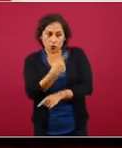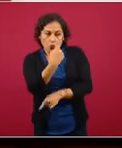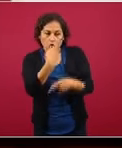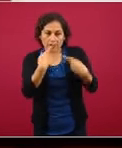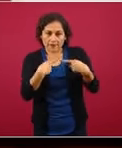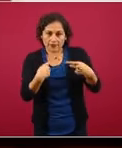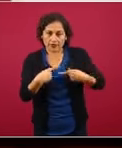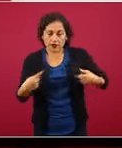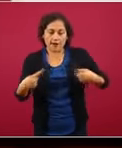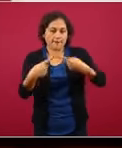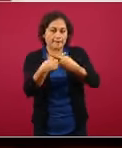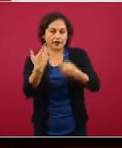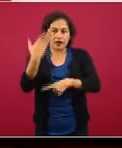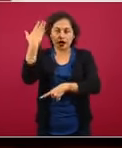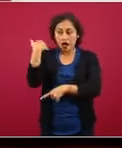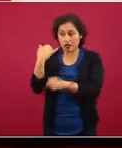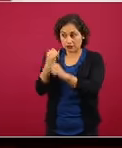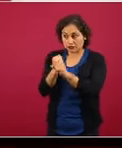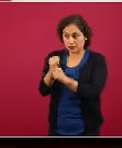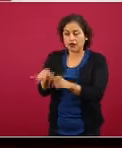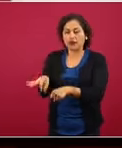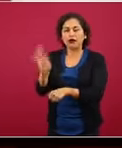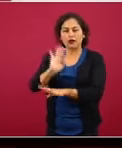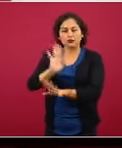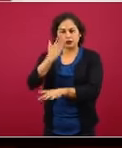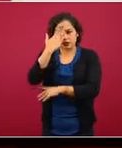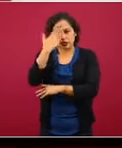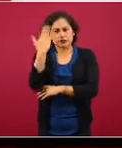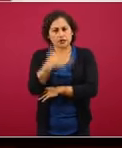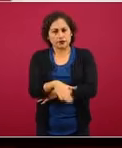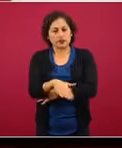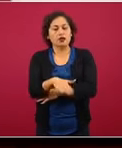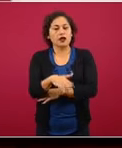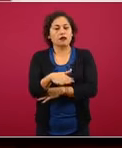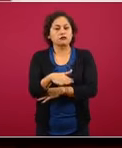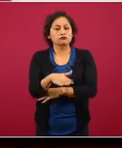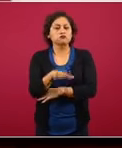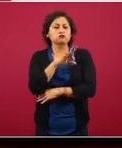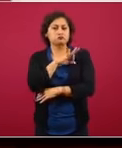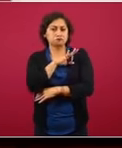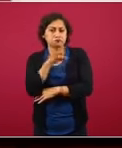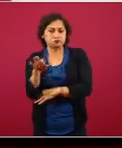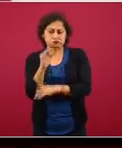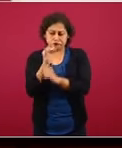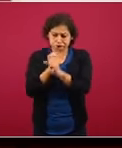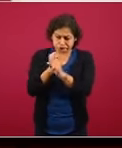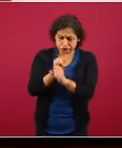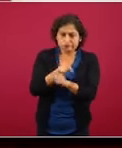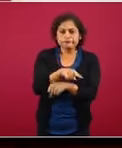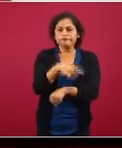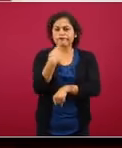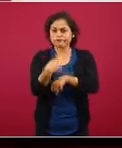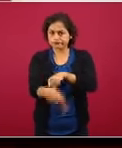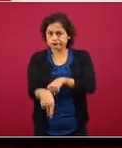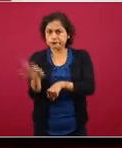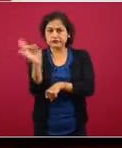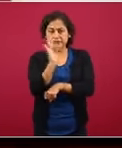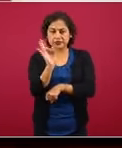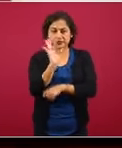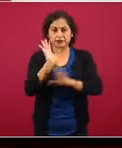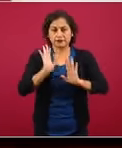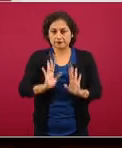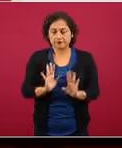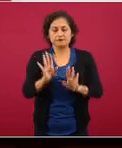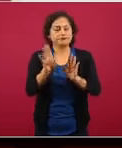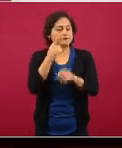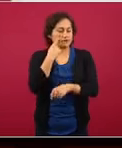ya estaba contemplado, ¿sí?, ya estaba contemplado dentro de los eventos posibles que se pueden presentar.